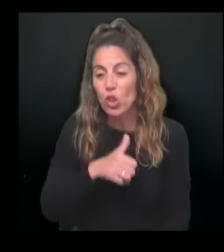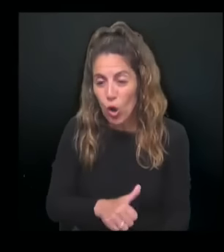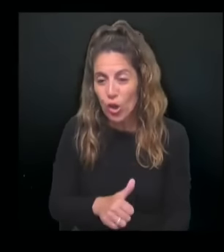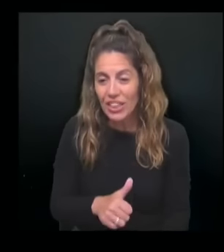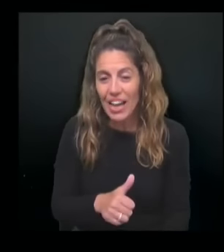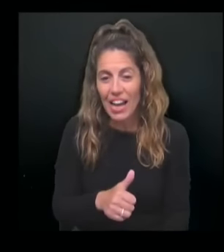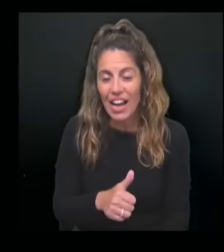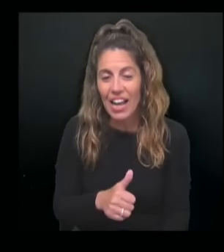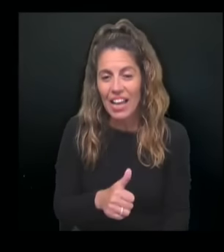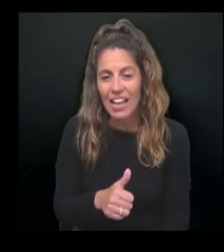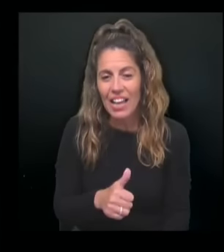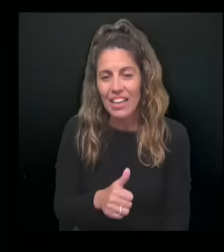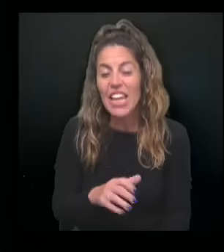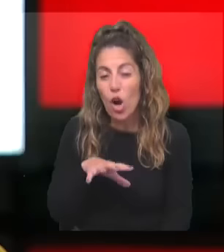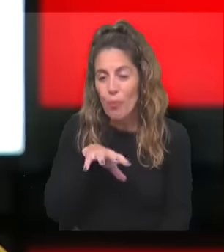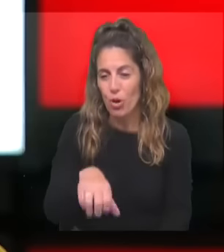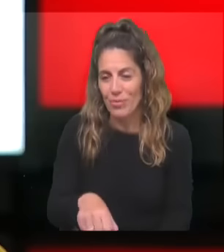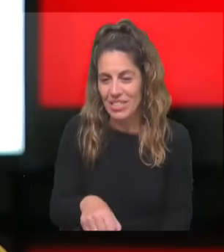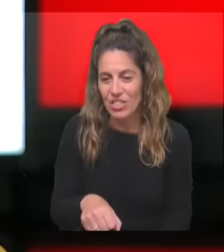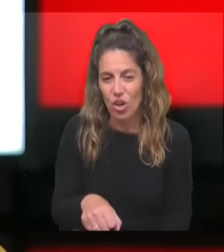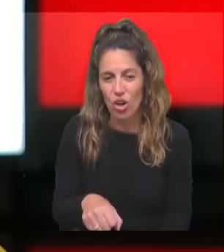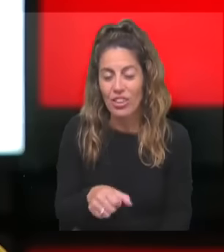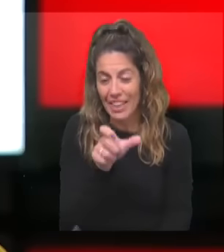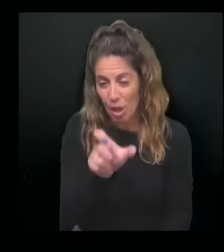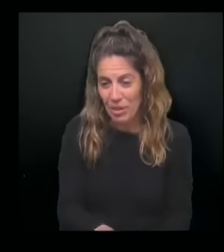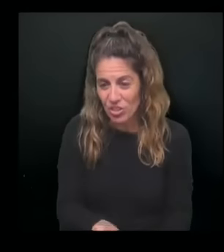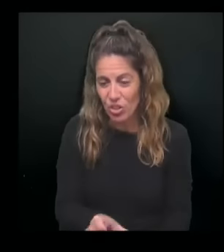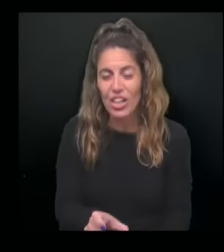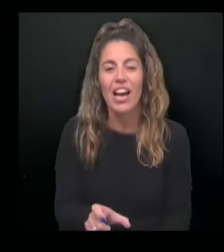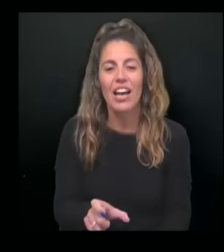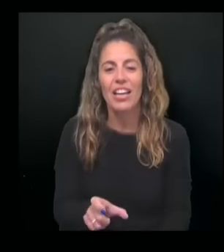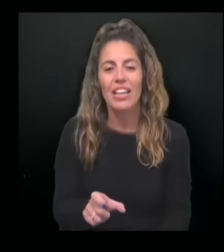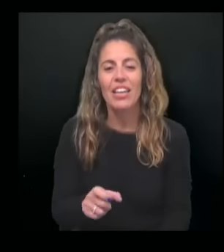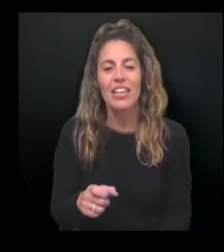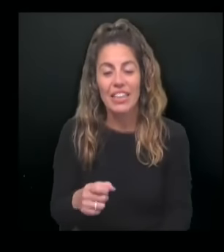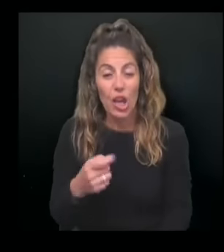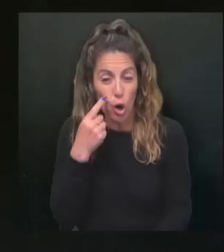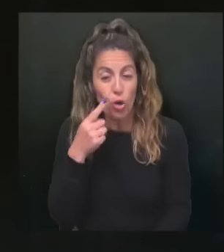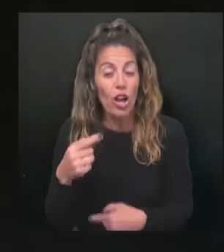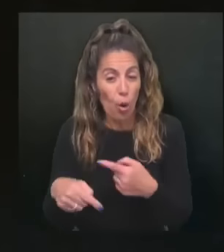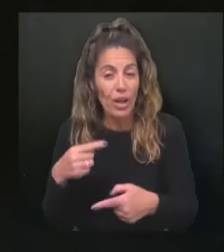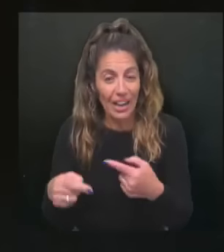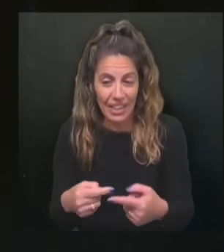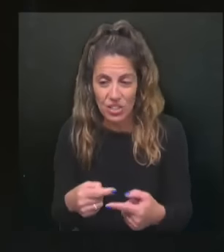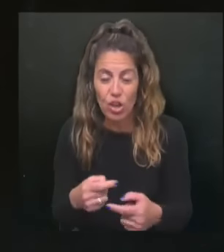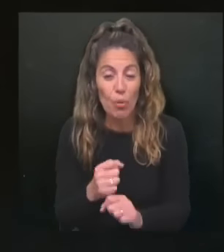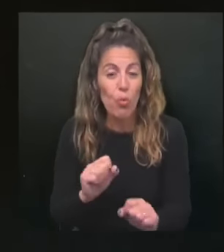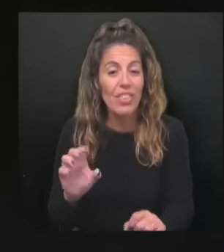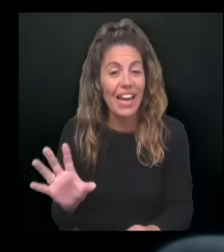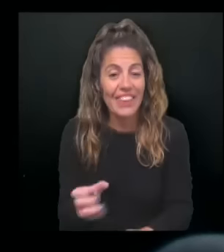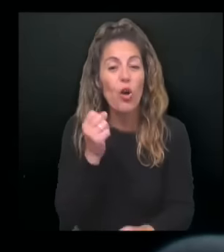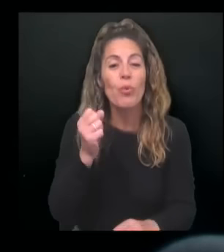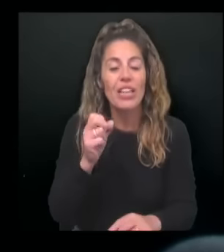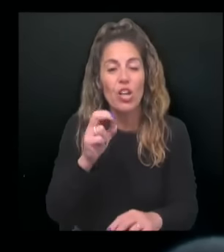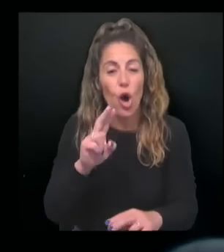solamente de este hombre, sino el compromiso de él y de una generación que me parece valioso y que pueden redescubrirlo en